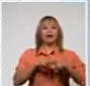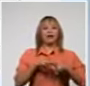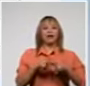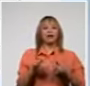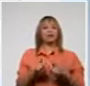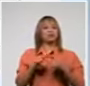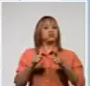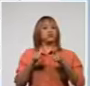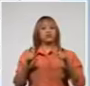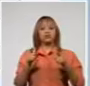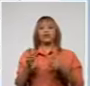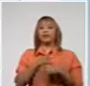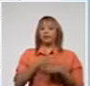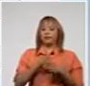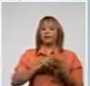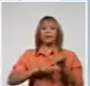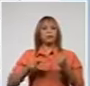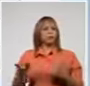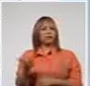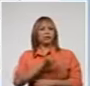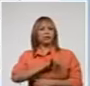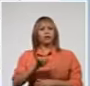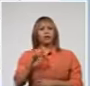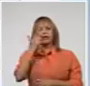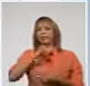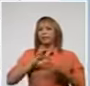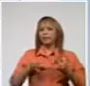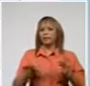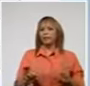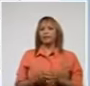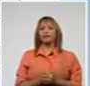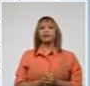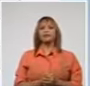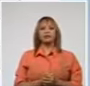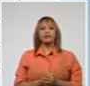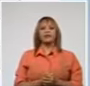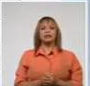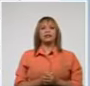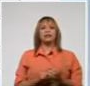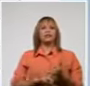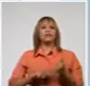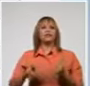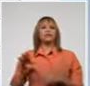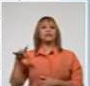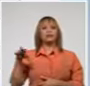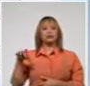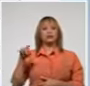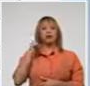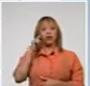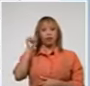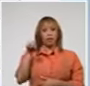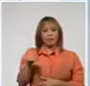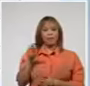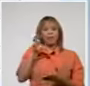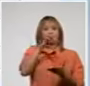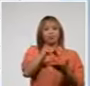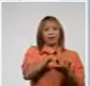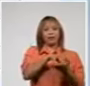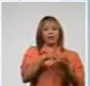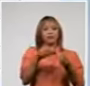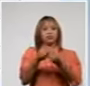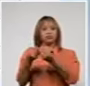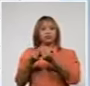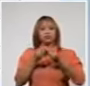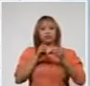también en otros territorios como Artemisa y también la provincia de Pinar del Río, donde ahora mismo hay eventos de transmisión